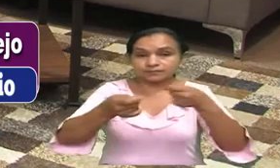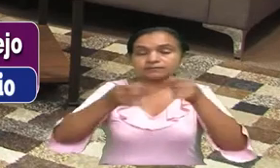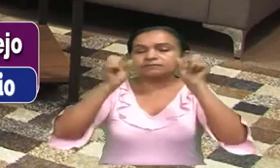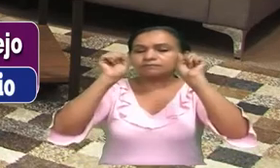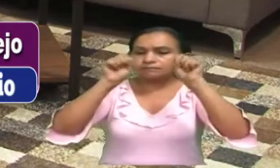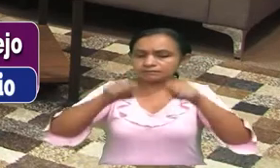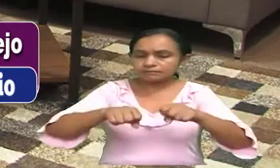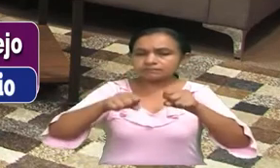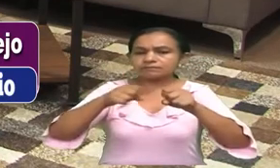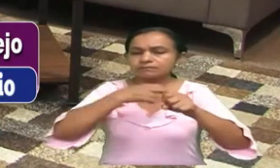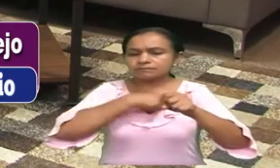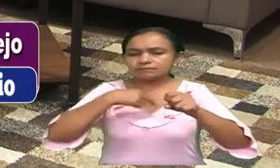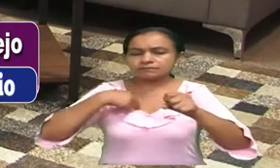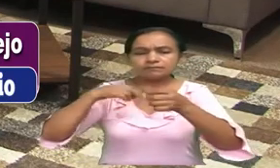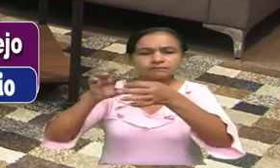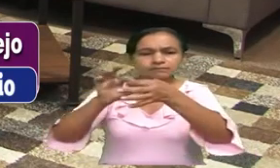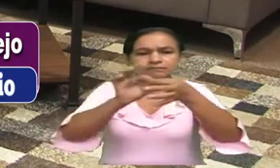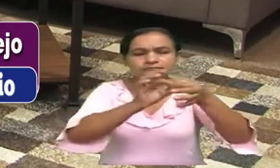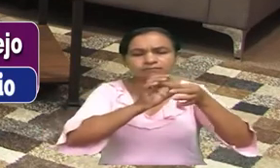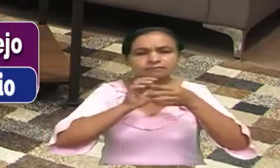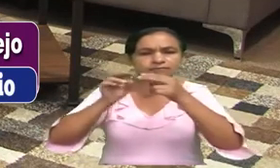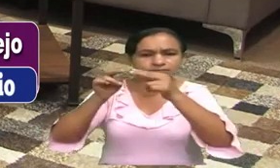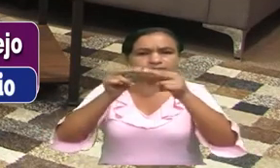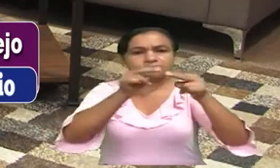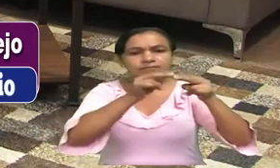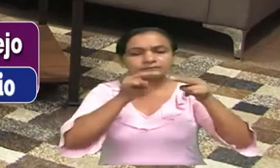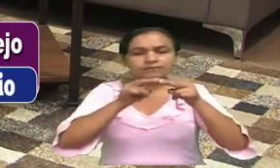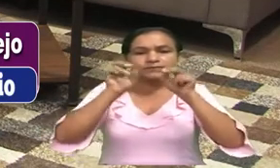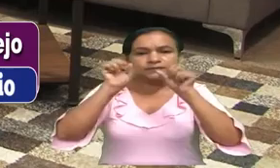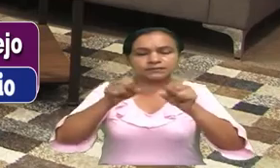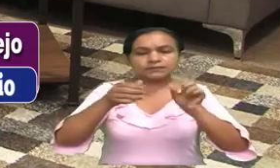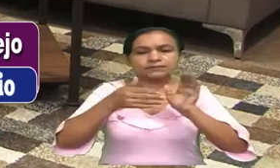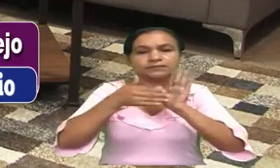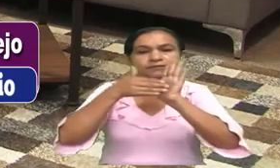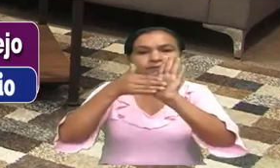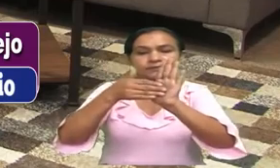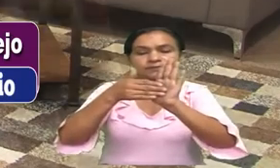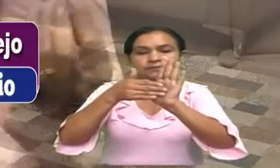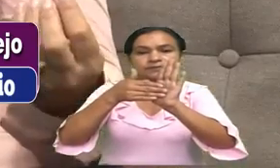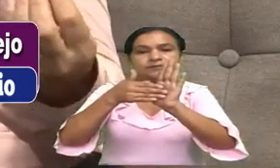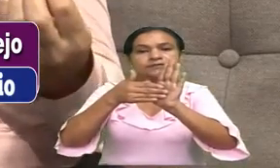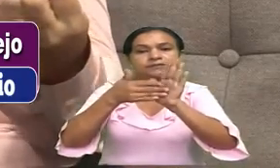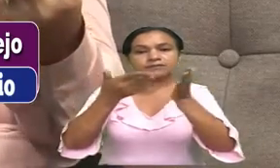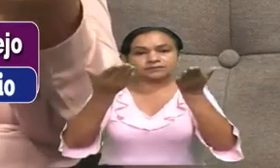podemos hacer muchas alianzas con ellos para poner a disposición